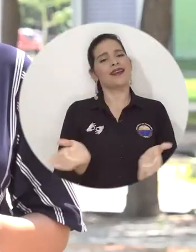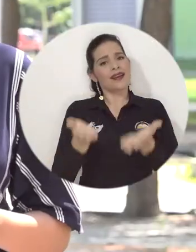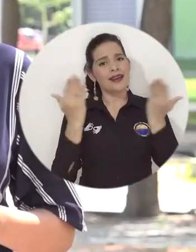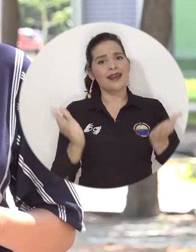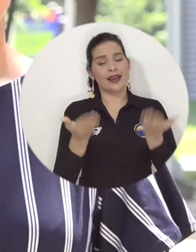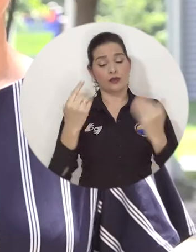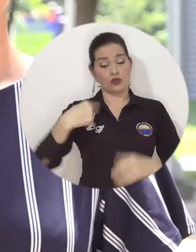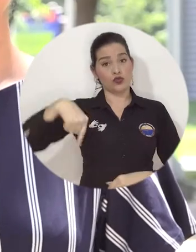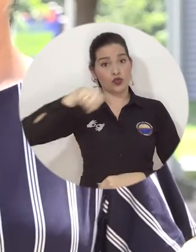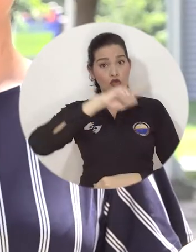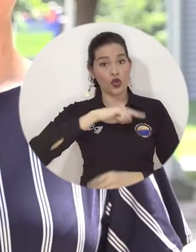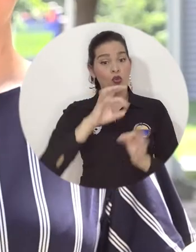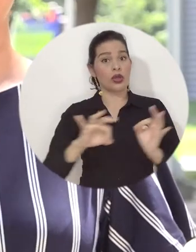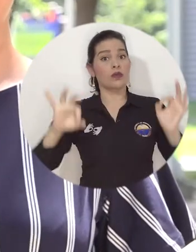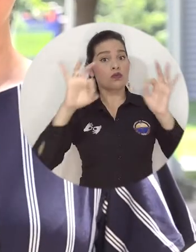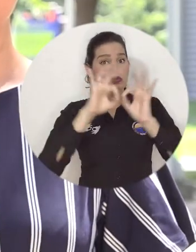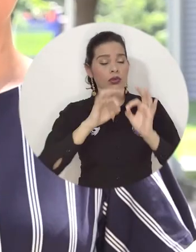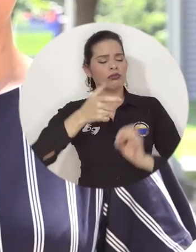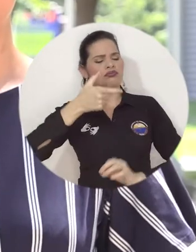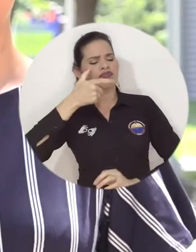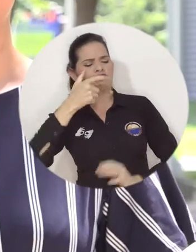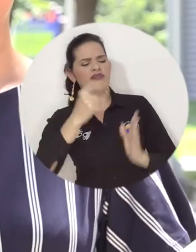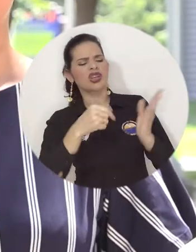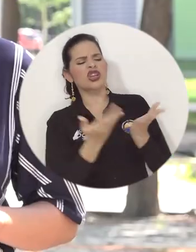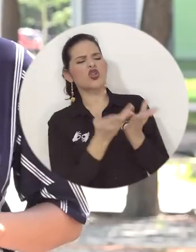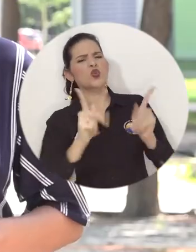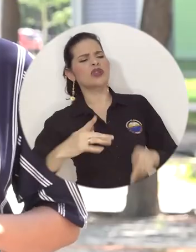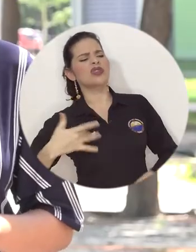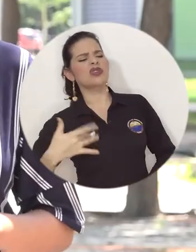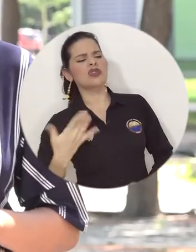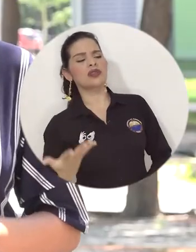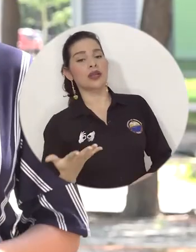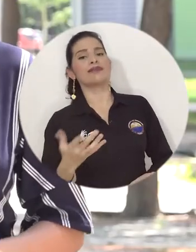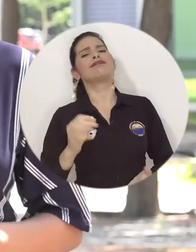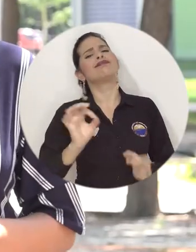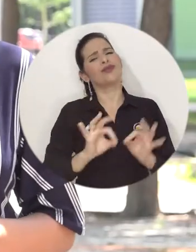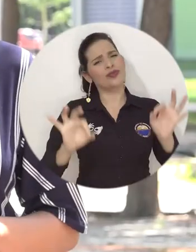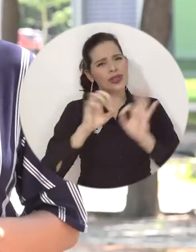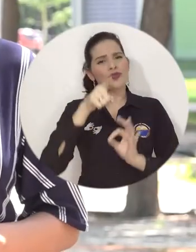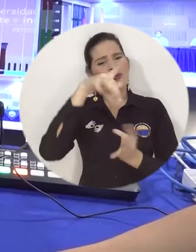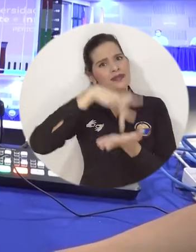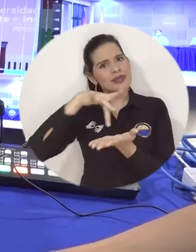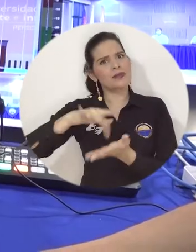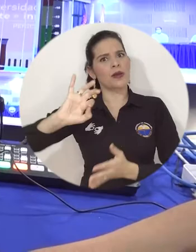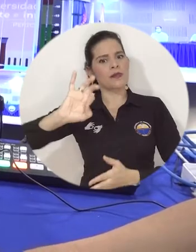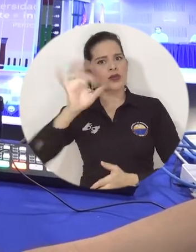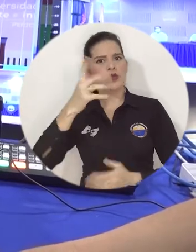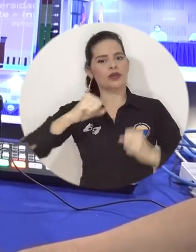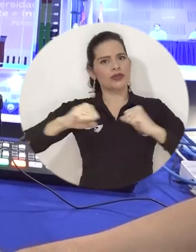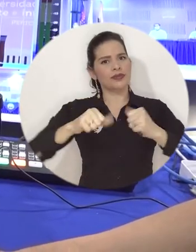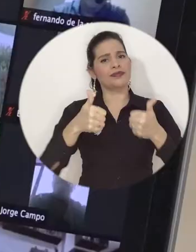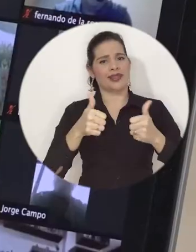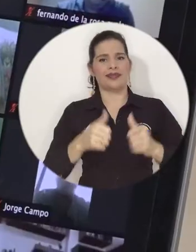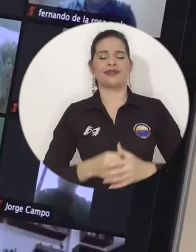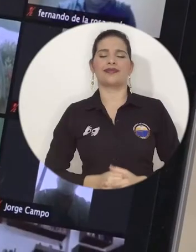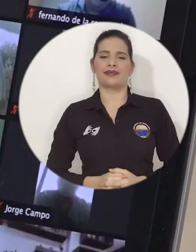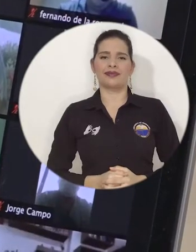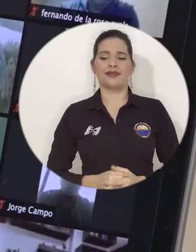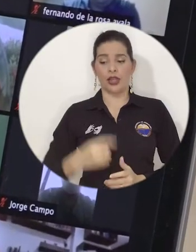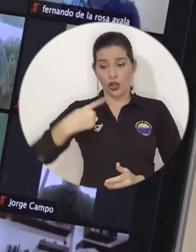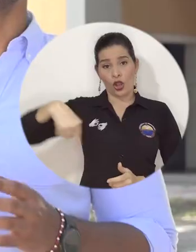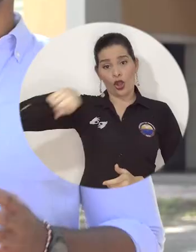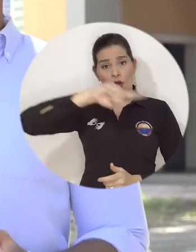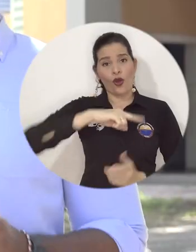Queridos estudiantes, somos el factor 2 de este. Hoy te quiero invitar a que lo hagamos de forma virtual,